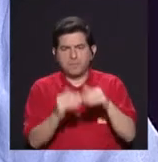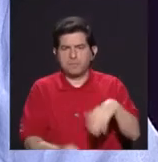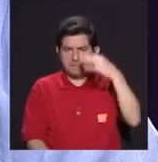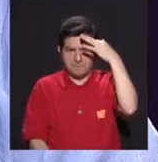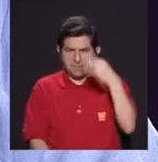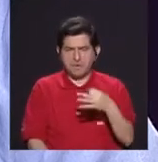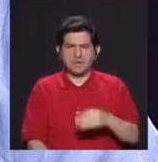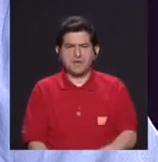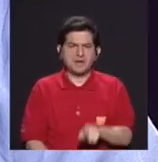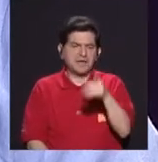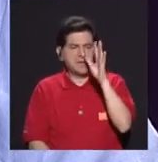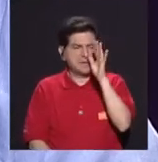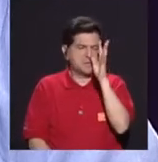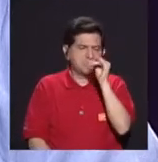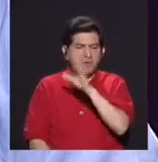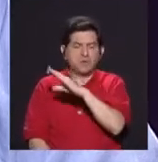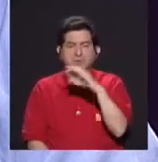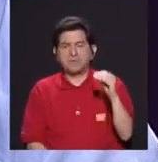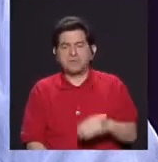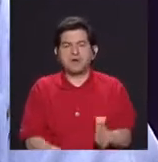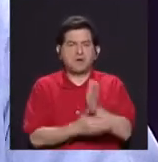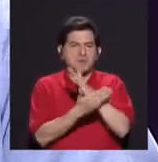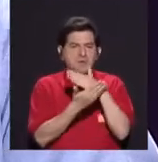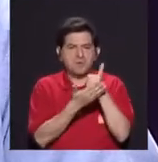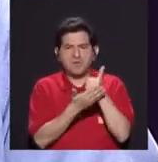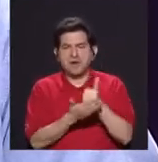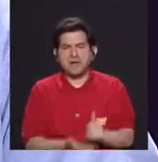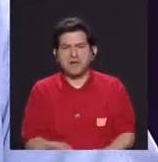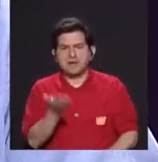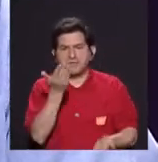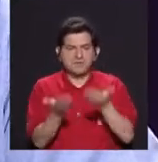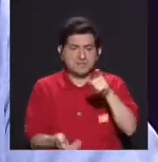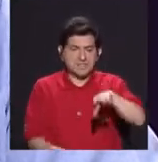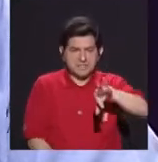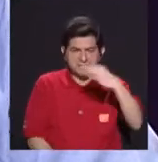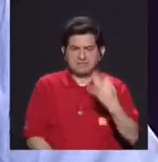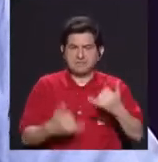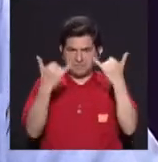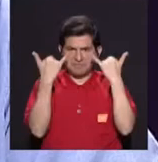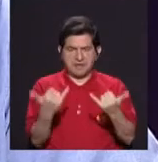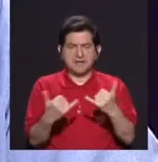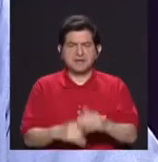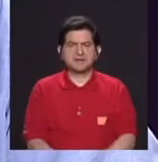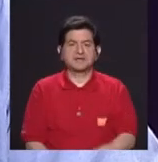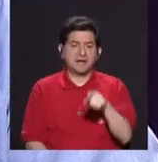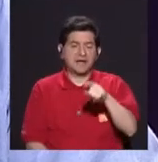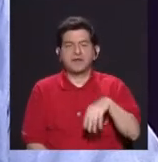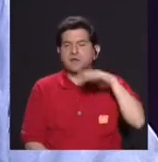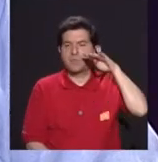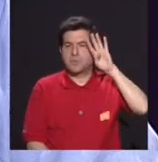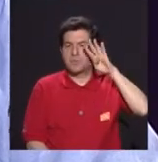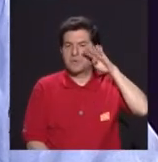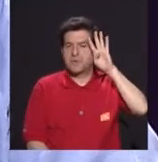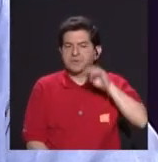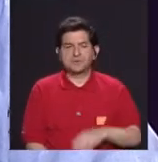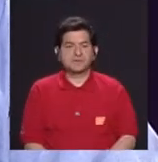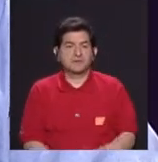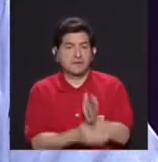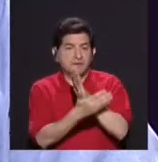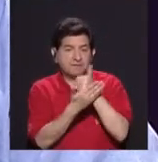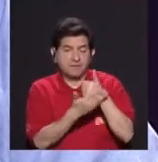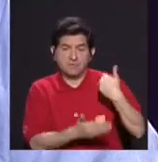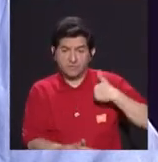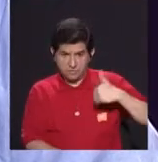la broma como algo que debió haber sido ha sido que así es por ejemplo como el coqueteo para algunos